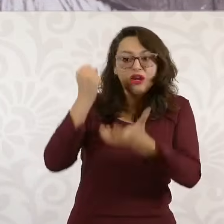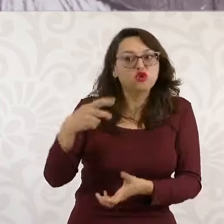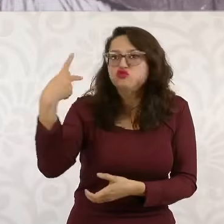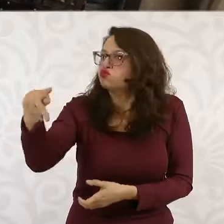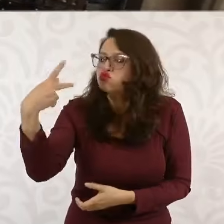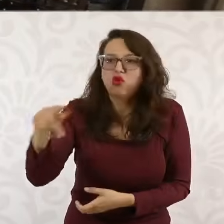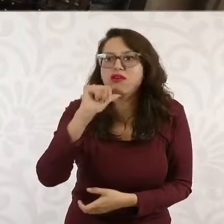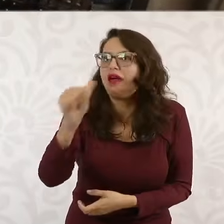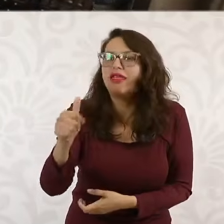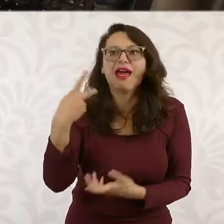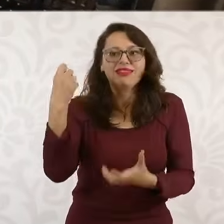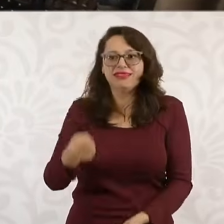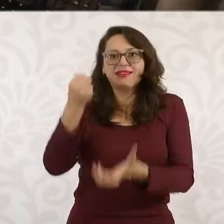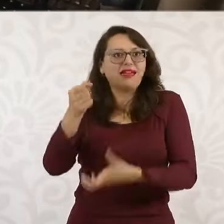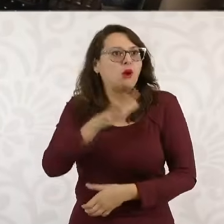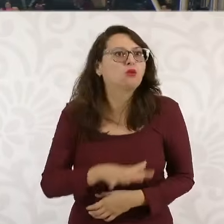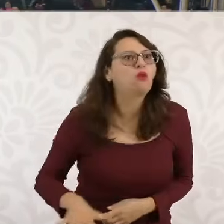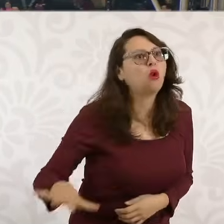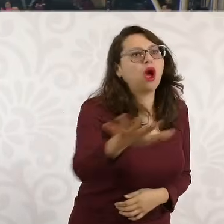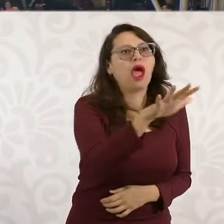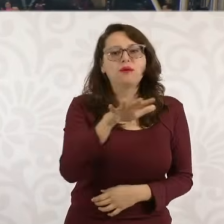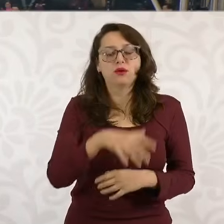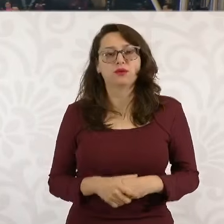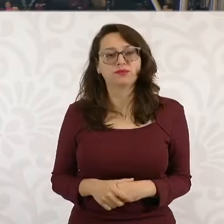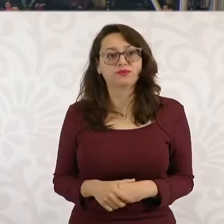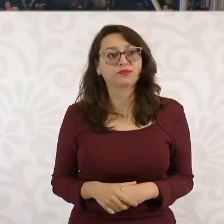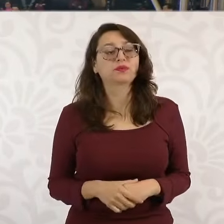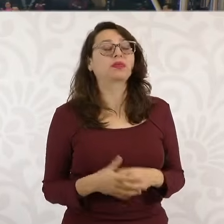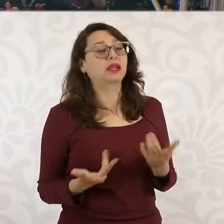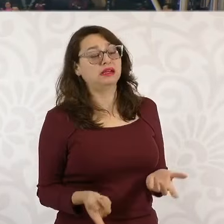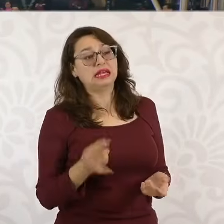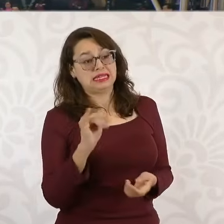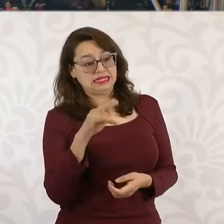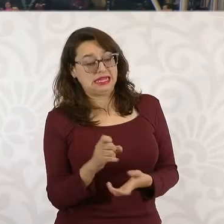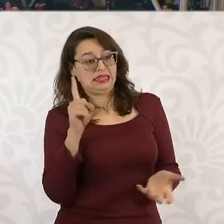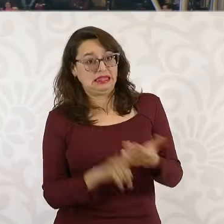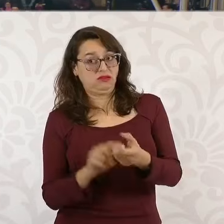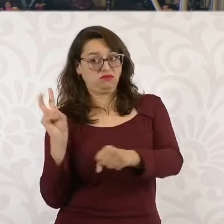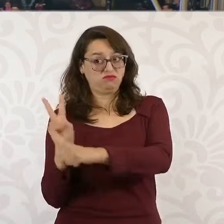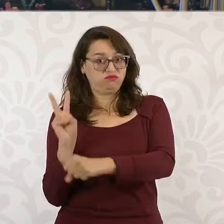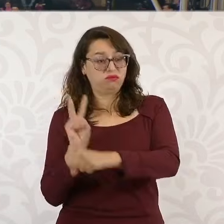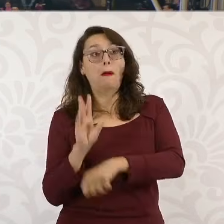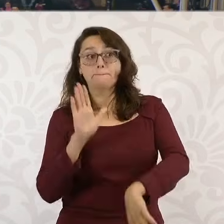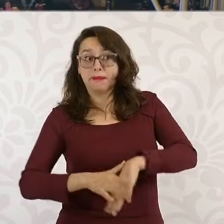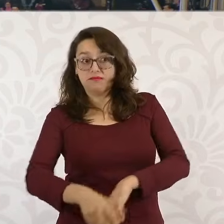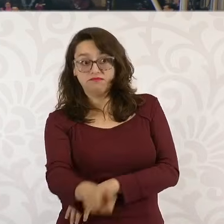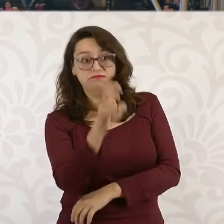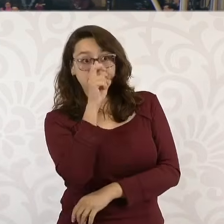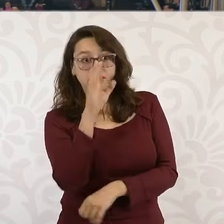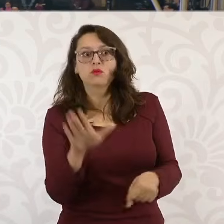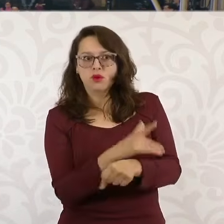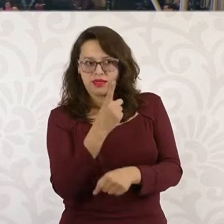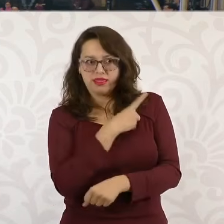¿Se contempla en la reforma darle más herramientas al propio órgano interno de control del INE para que, bueno, pues justamente haga